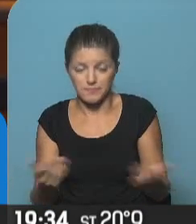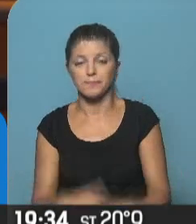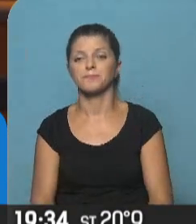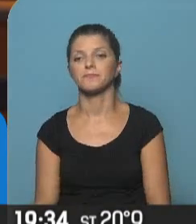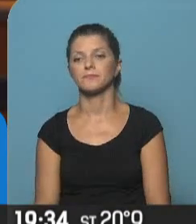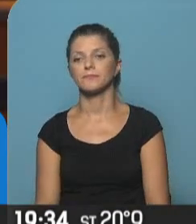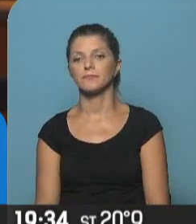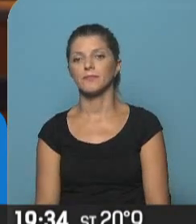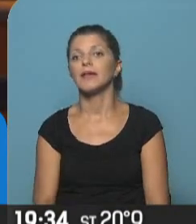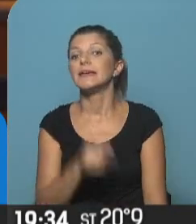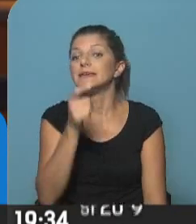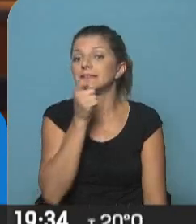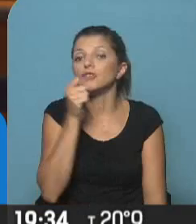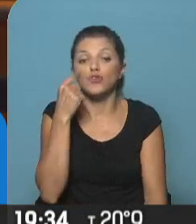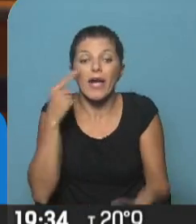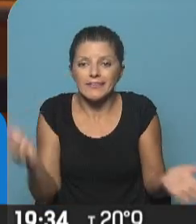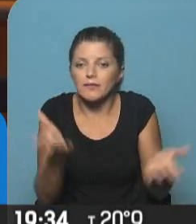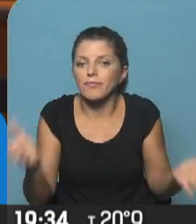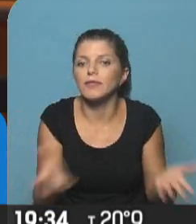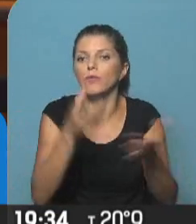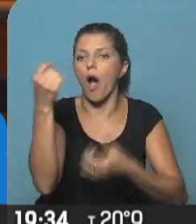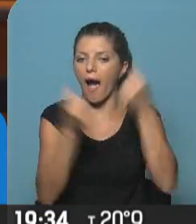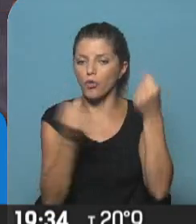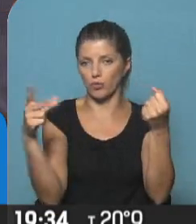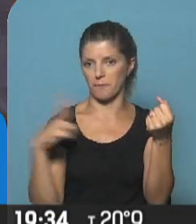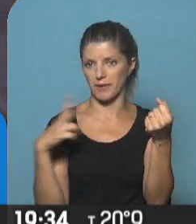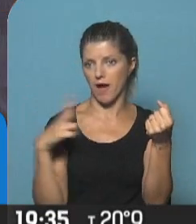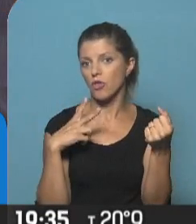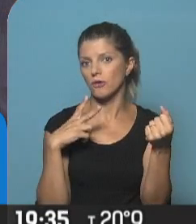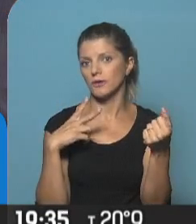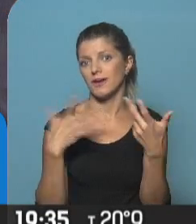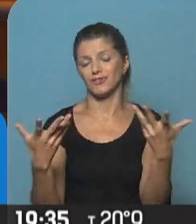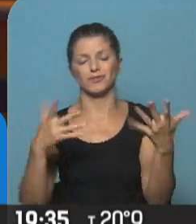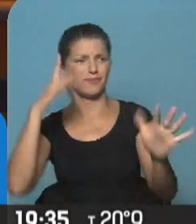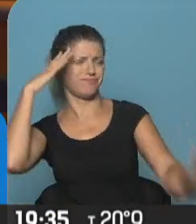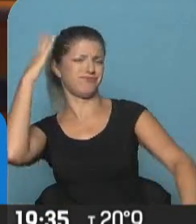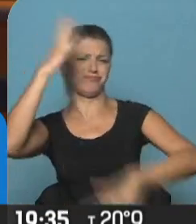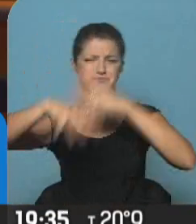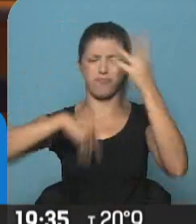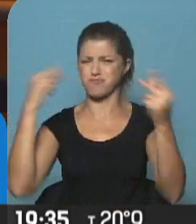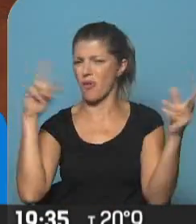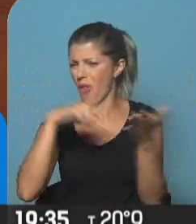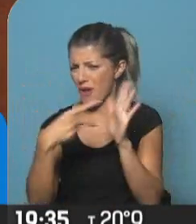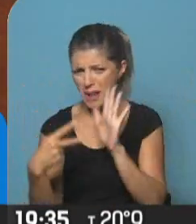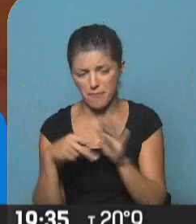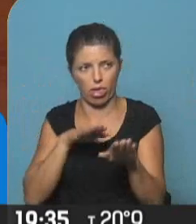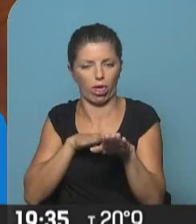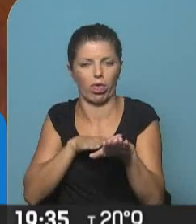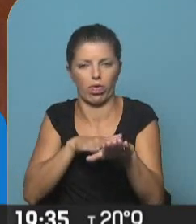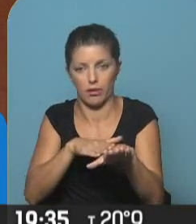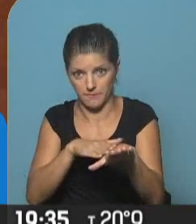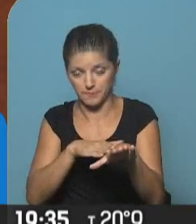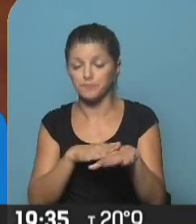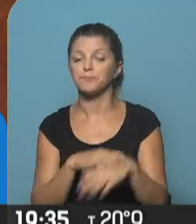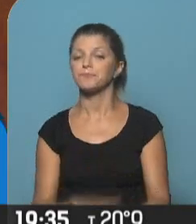si se incentivara el uso del automotor en detrimento del transporte público, tendríamos un enorme problema de congestionamiento mucho mayor. Lo que